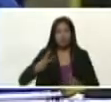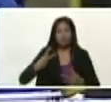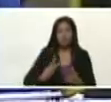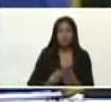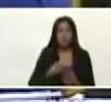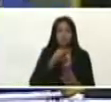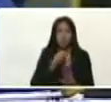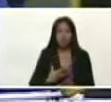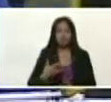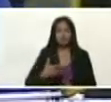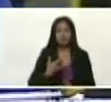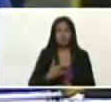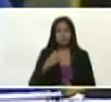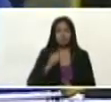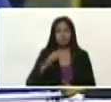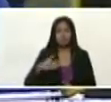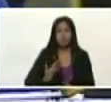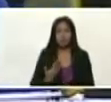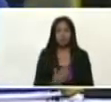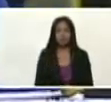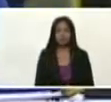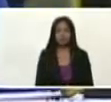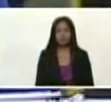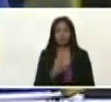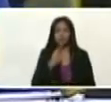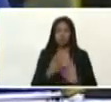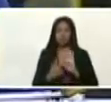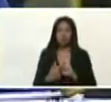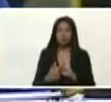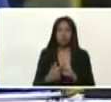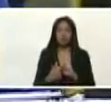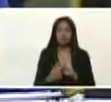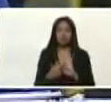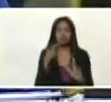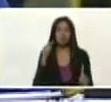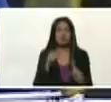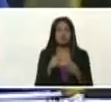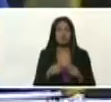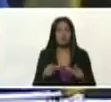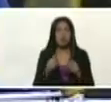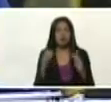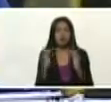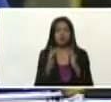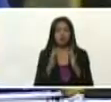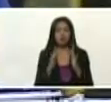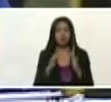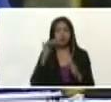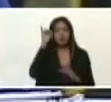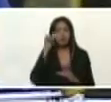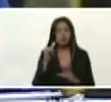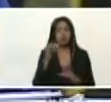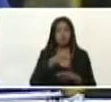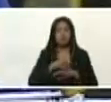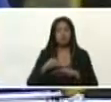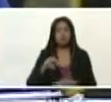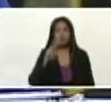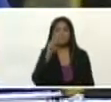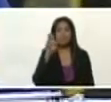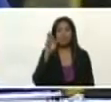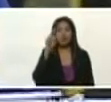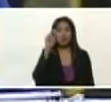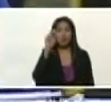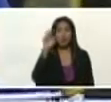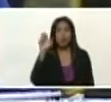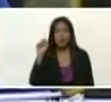buen sentimiento, claro que se puede. Les voy a mostrar, directamente nos vamos a ir a Yaracuy, municipio de Veroe. Allá está